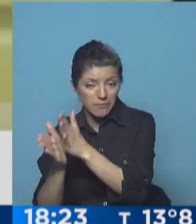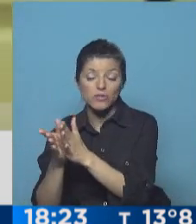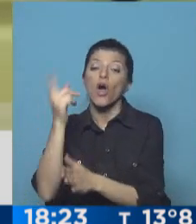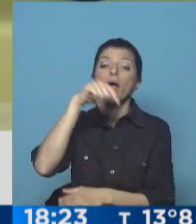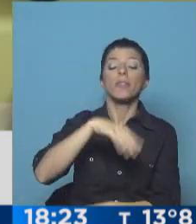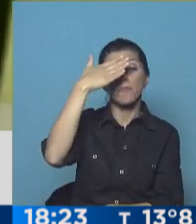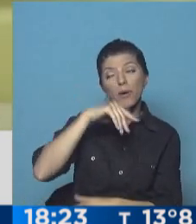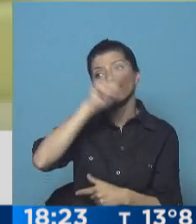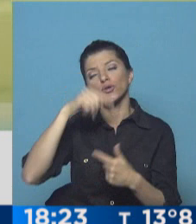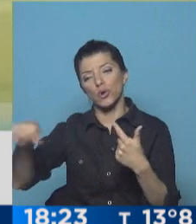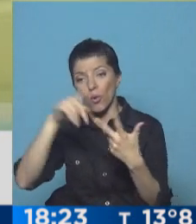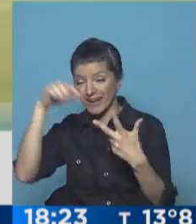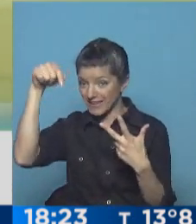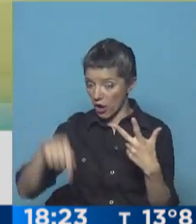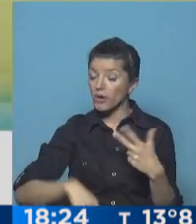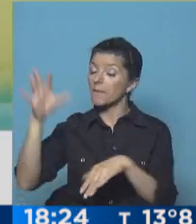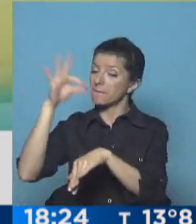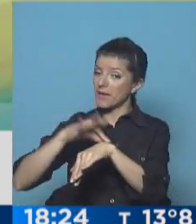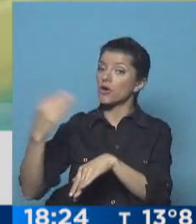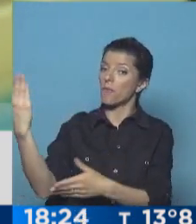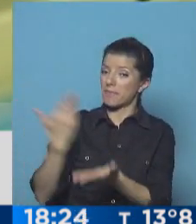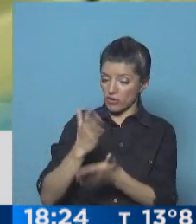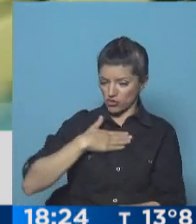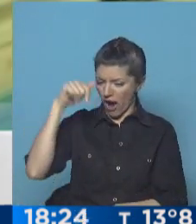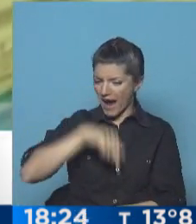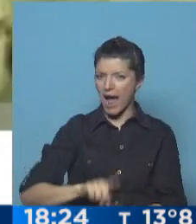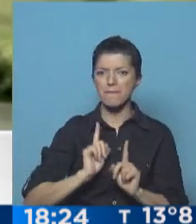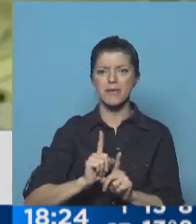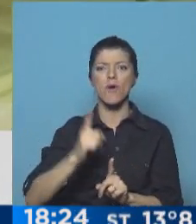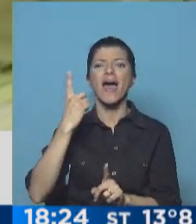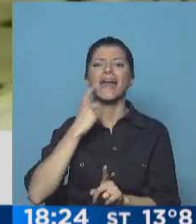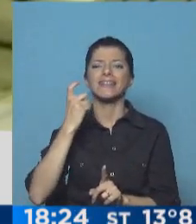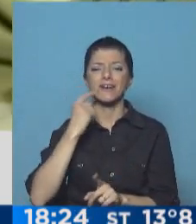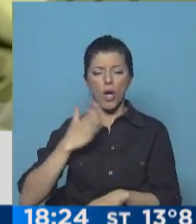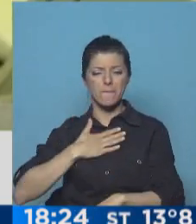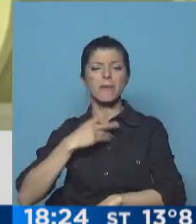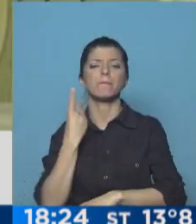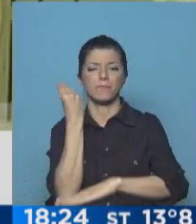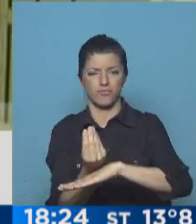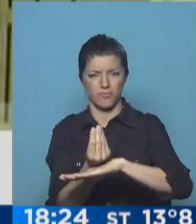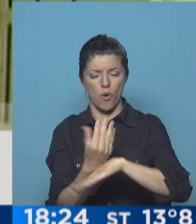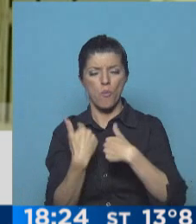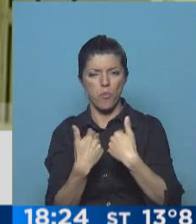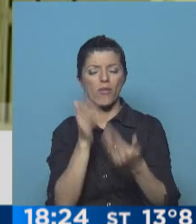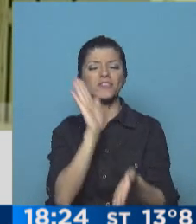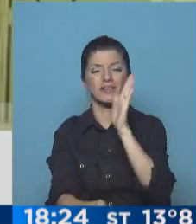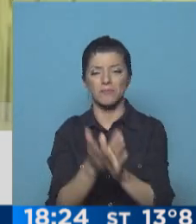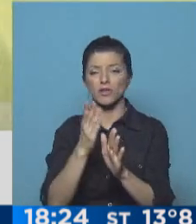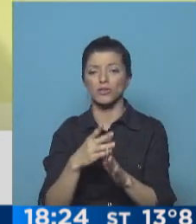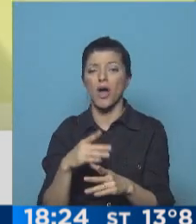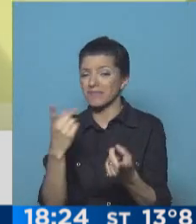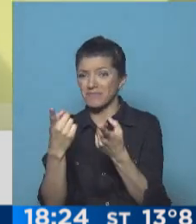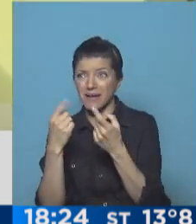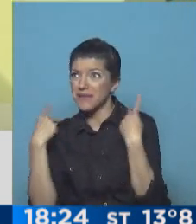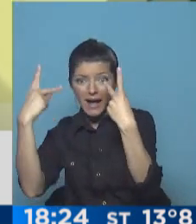por indicación de mi oncólogo, me dice, lo hago en mi tierra, lo hago en mi provincia, no tengo que viajar. Esos ejemplos hay cientos,